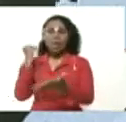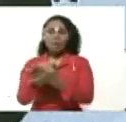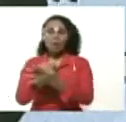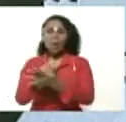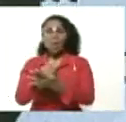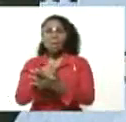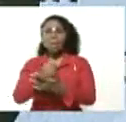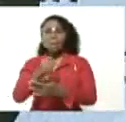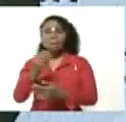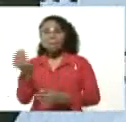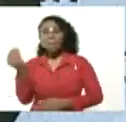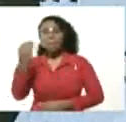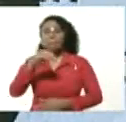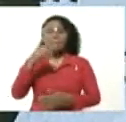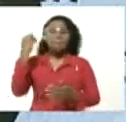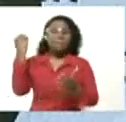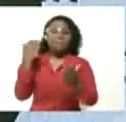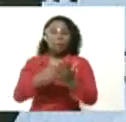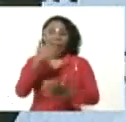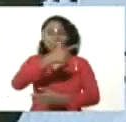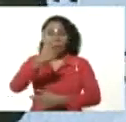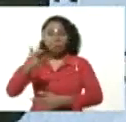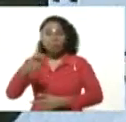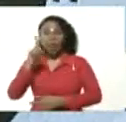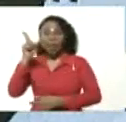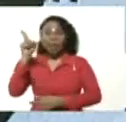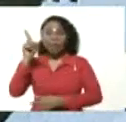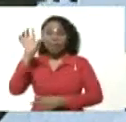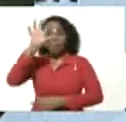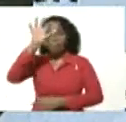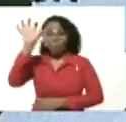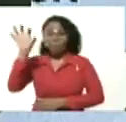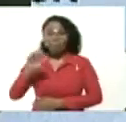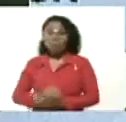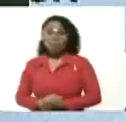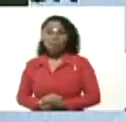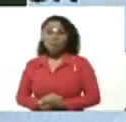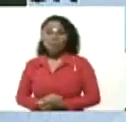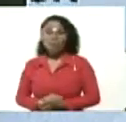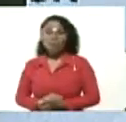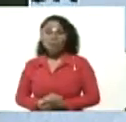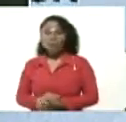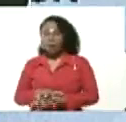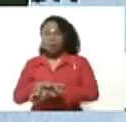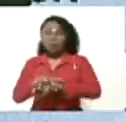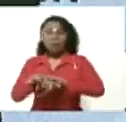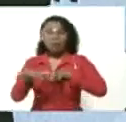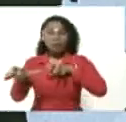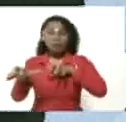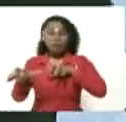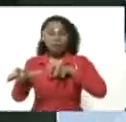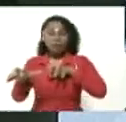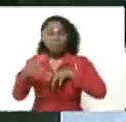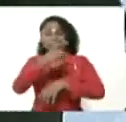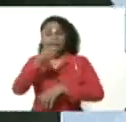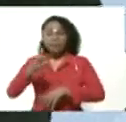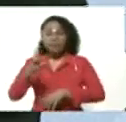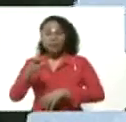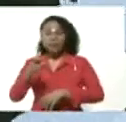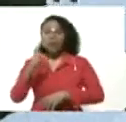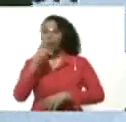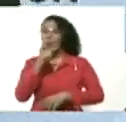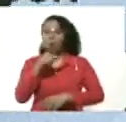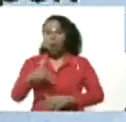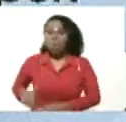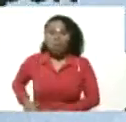a más de mil ciudadanos en ese país, la mayor parte desarmados. Pero es muy difícil que Estados